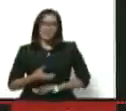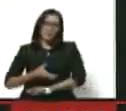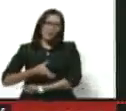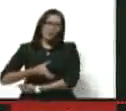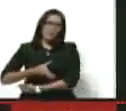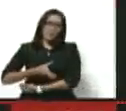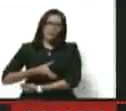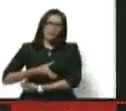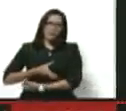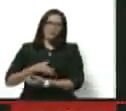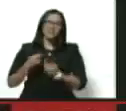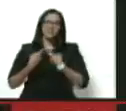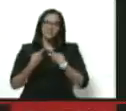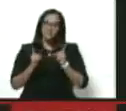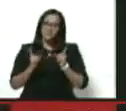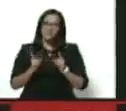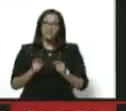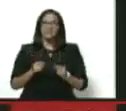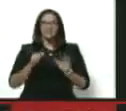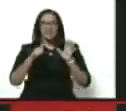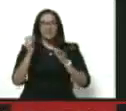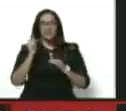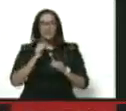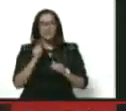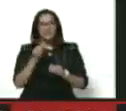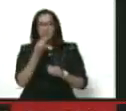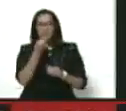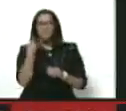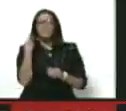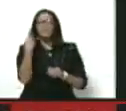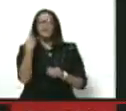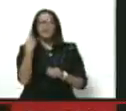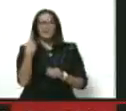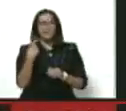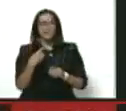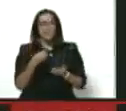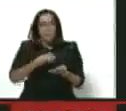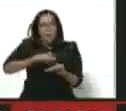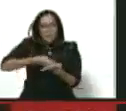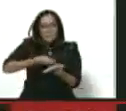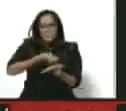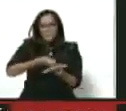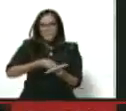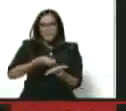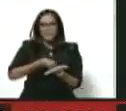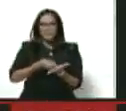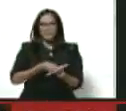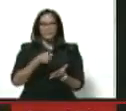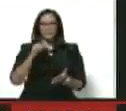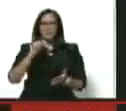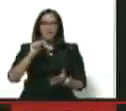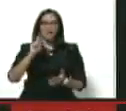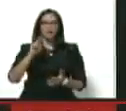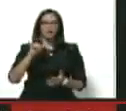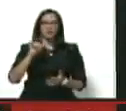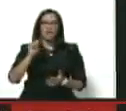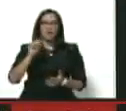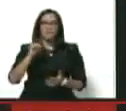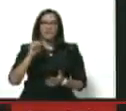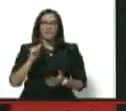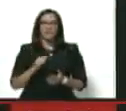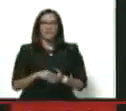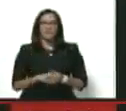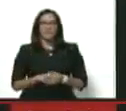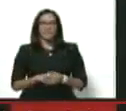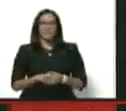Seis meses. Y hoy fue el primer día que comió una papilla ahí de auyama. Oye,